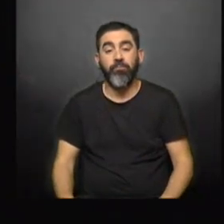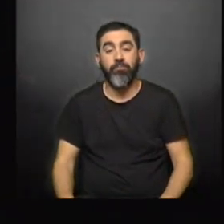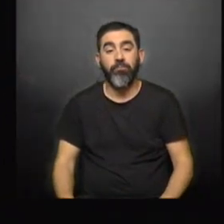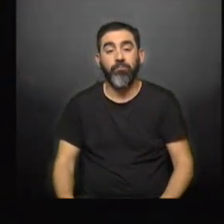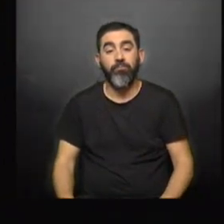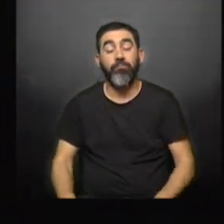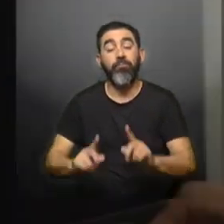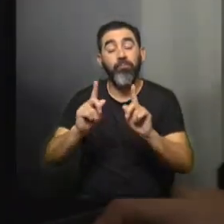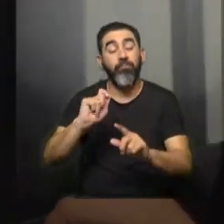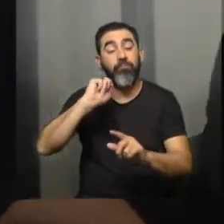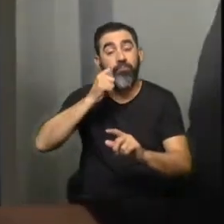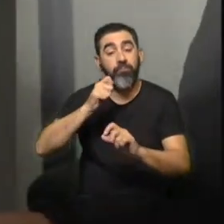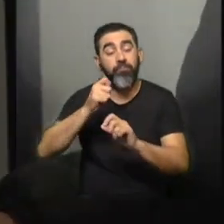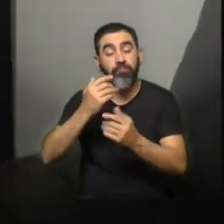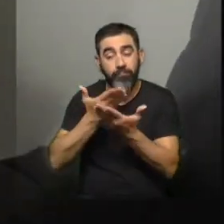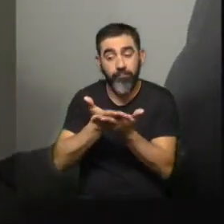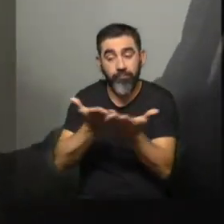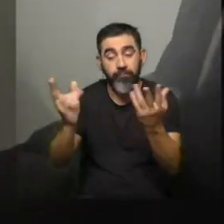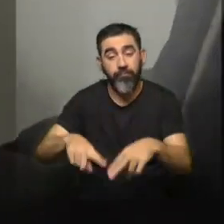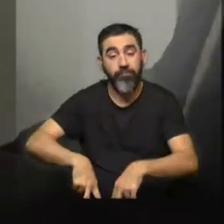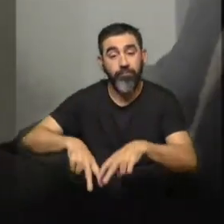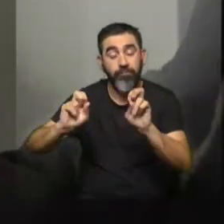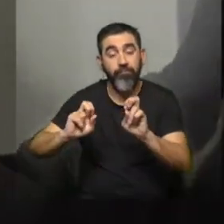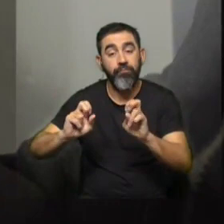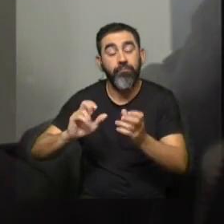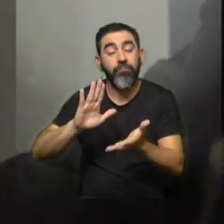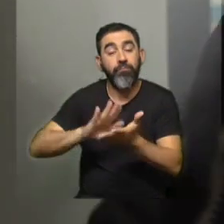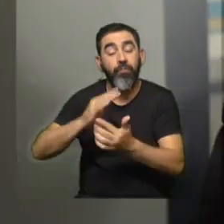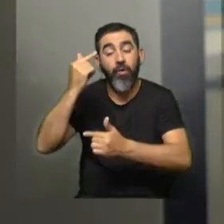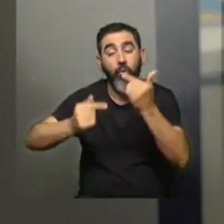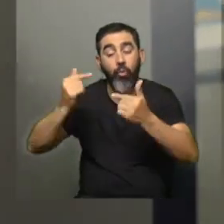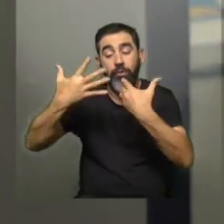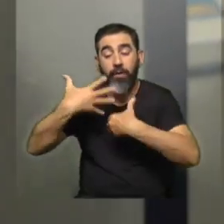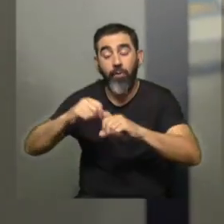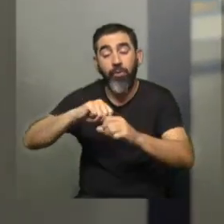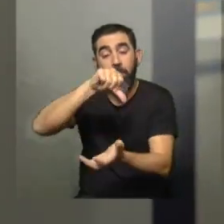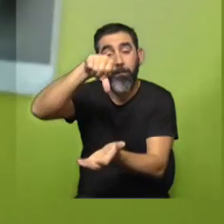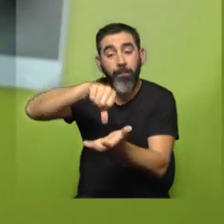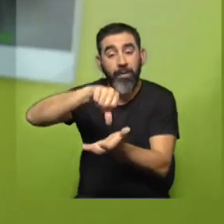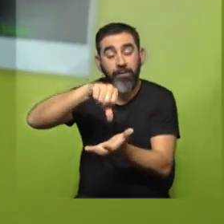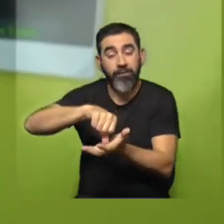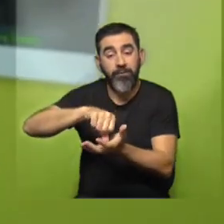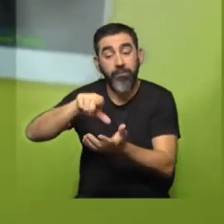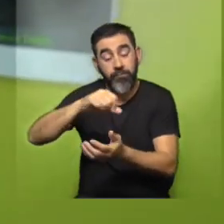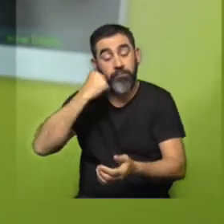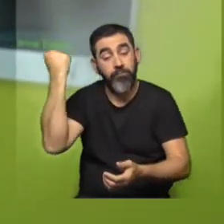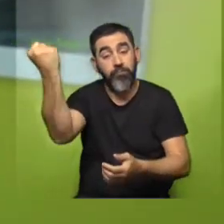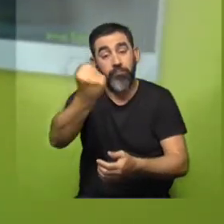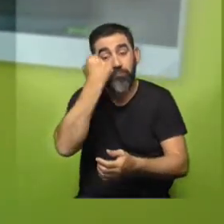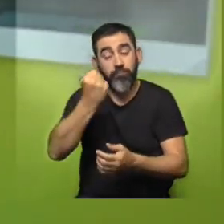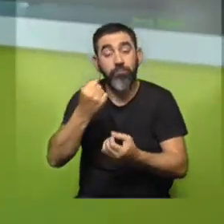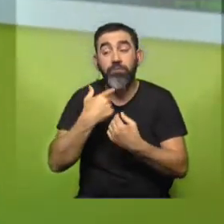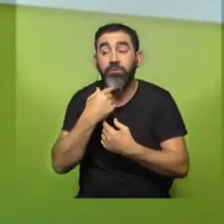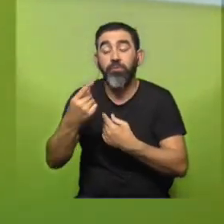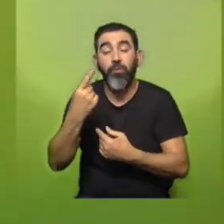Nos gusta también hacer notar que esta línea de investigación trabaja mucho sobre objetos encontrados en nuestro país, ¿verdad? Eso es importante porque nos ayuda